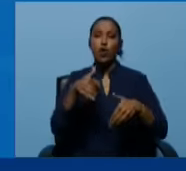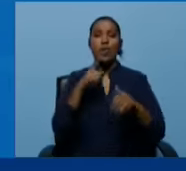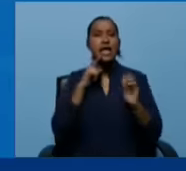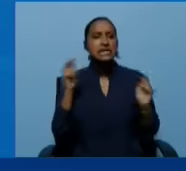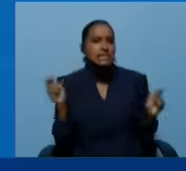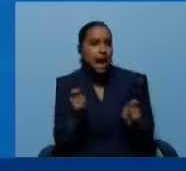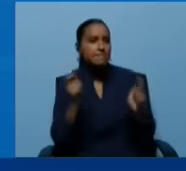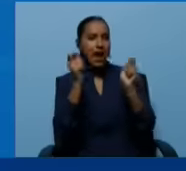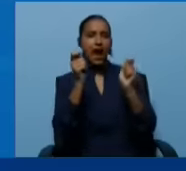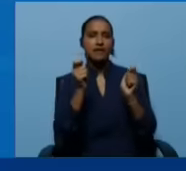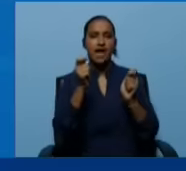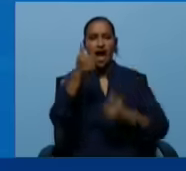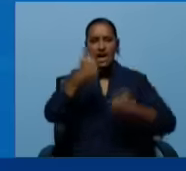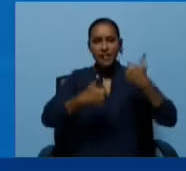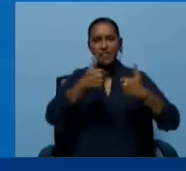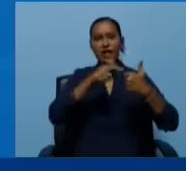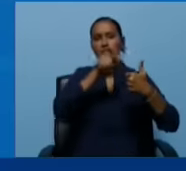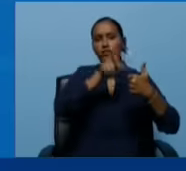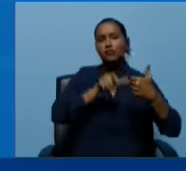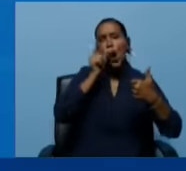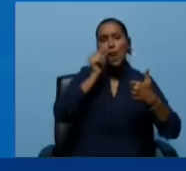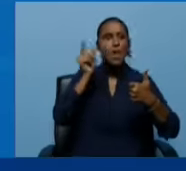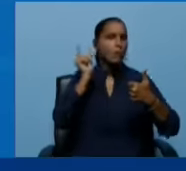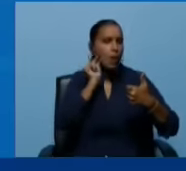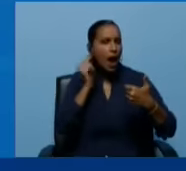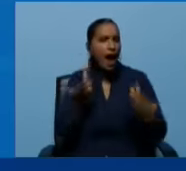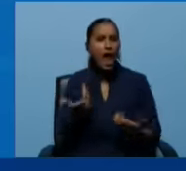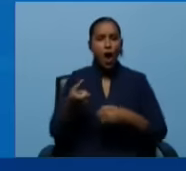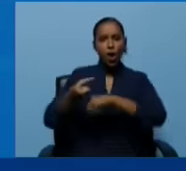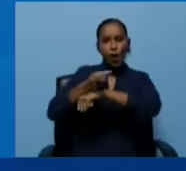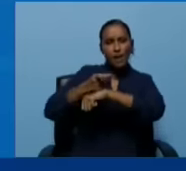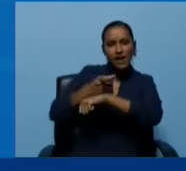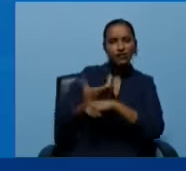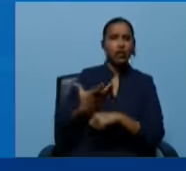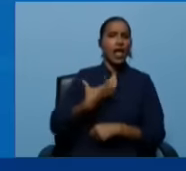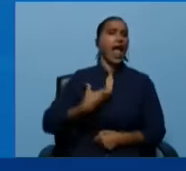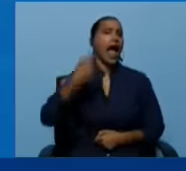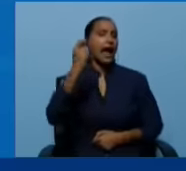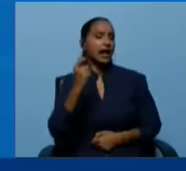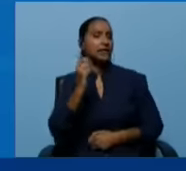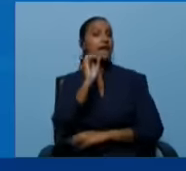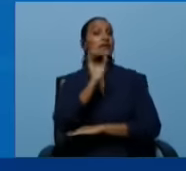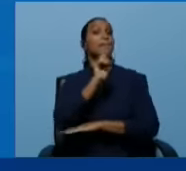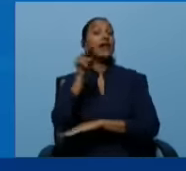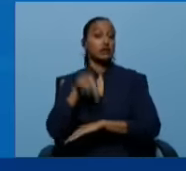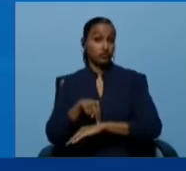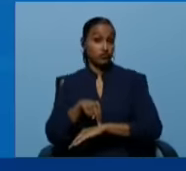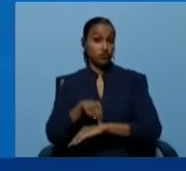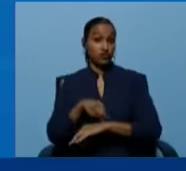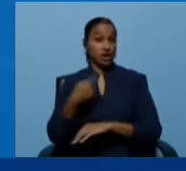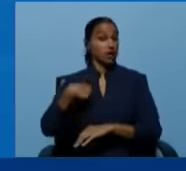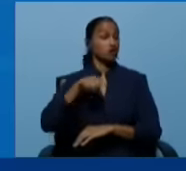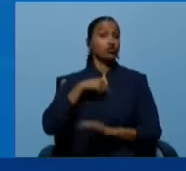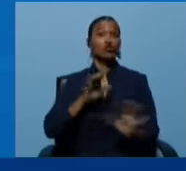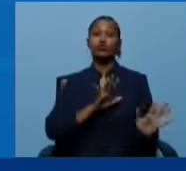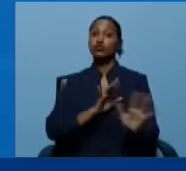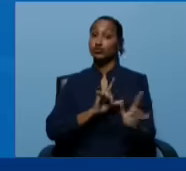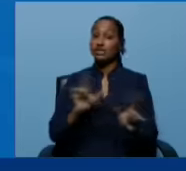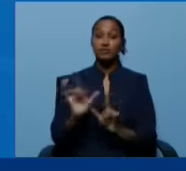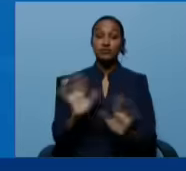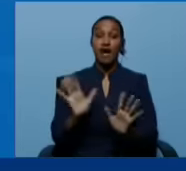candidatos, candidatas, gobernaciones, alcaldías, Asamblea Nacional. Y ya nosotros estamos preparando. Ya